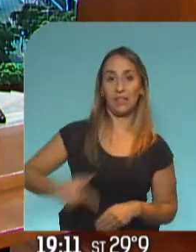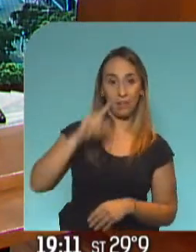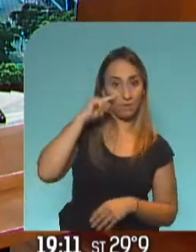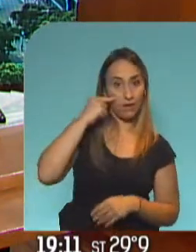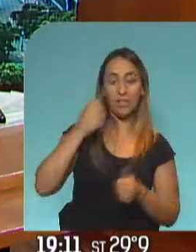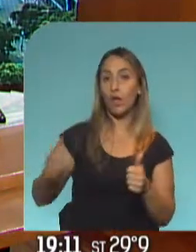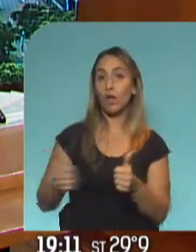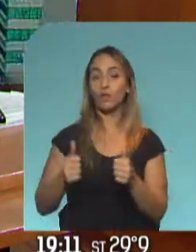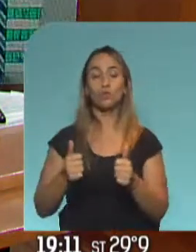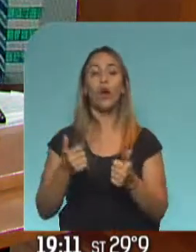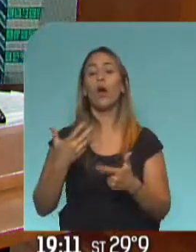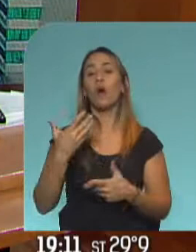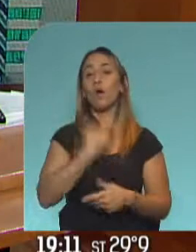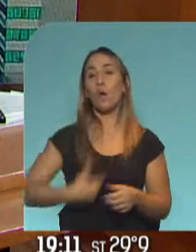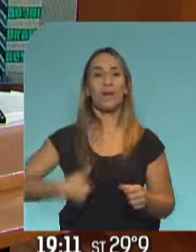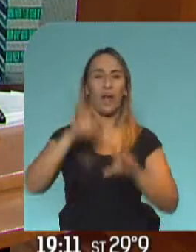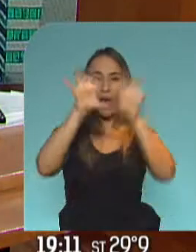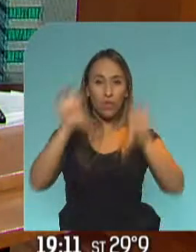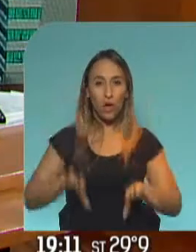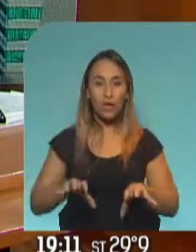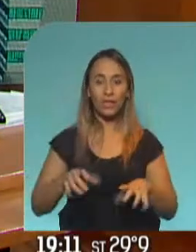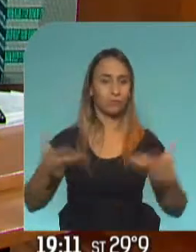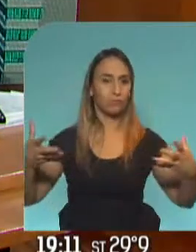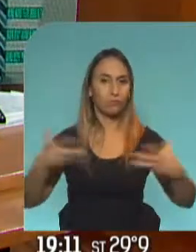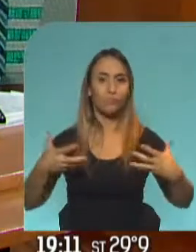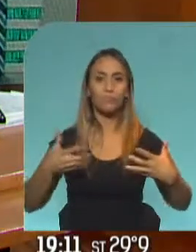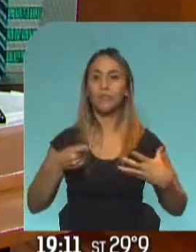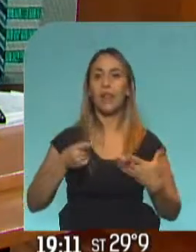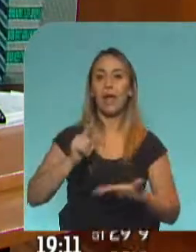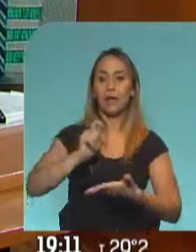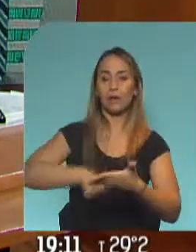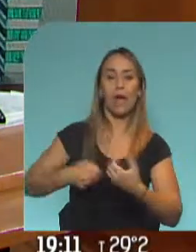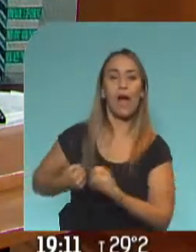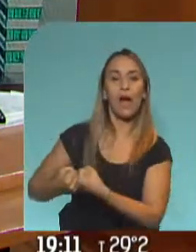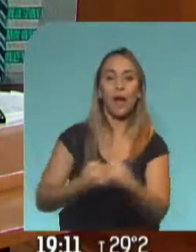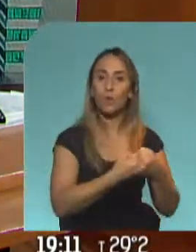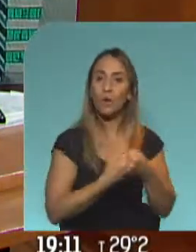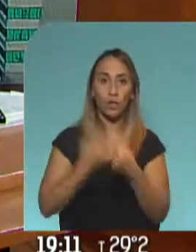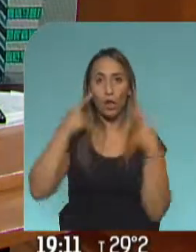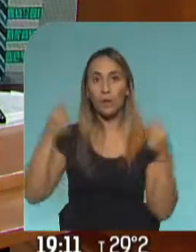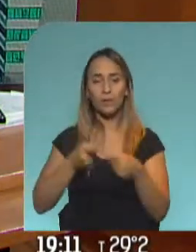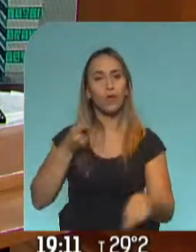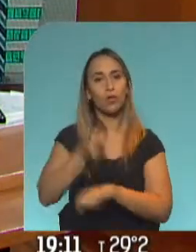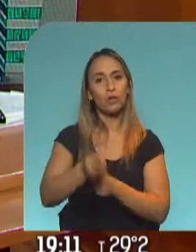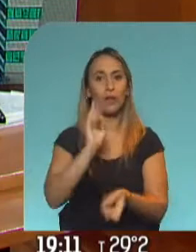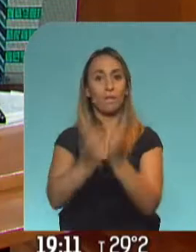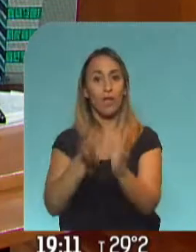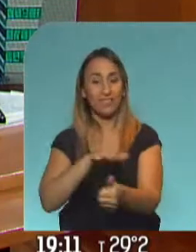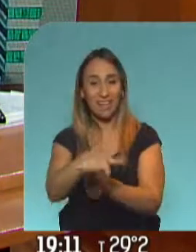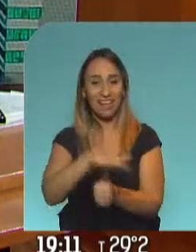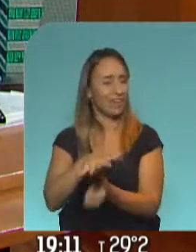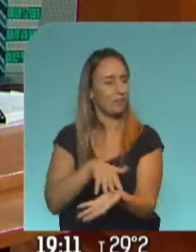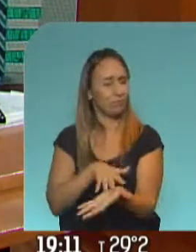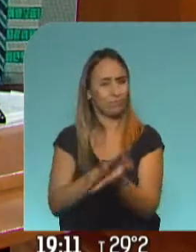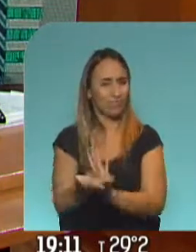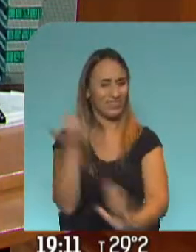los gobernadores en la firma de un acuerdo para tratar de paliar la violencia de género, erradicar la violencia de género. Es tan